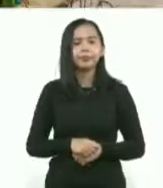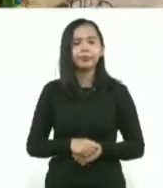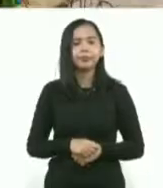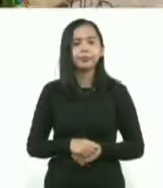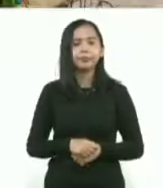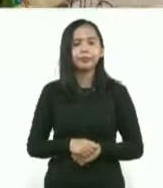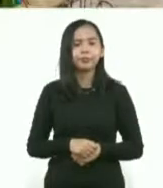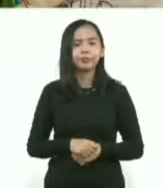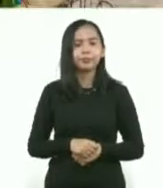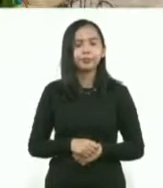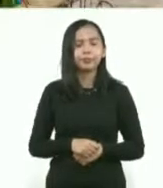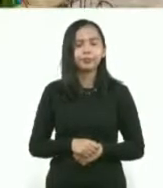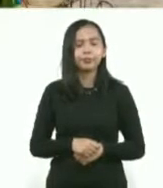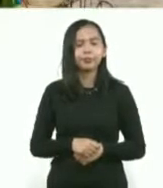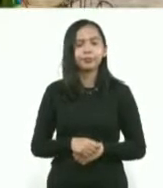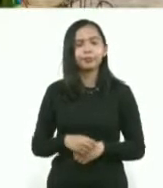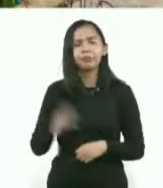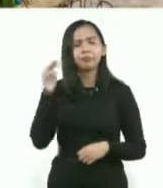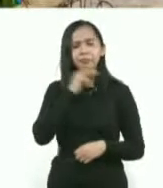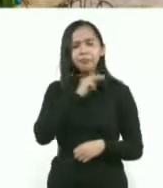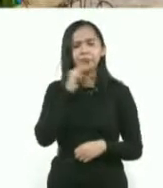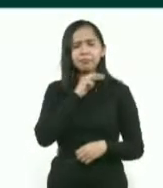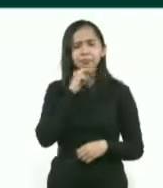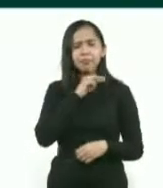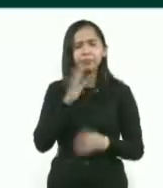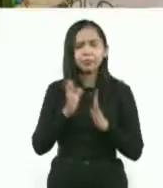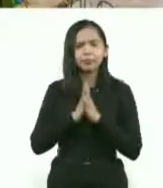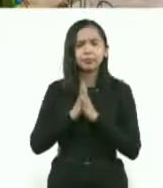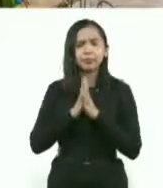Adelante. Pasarán muy rápido para que no…